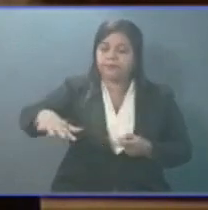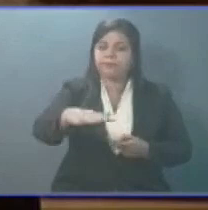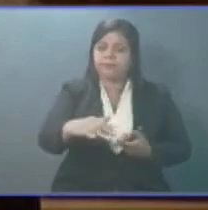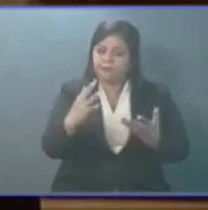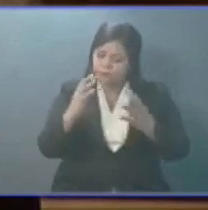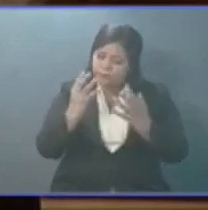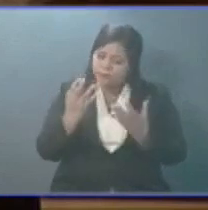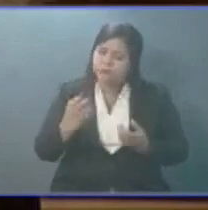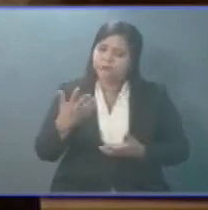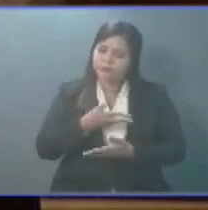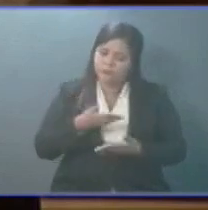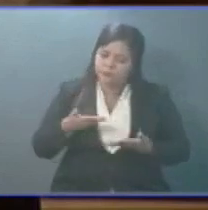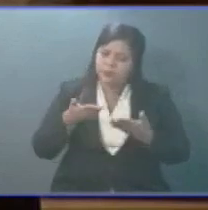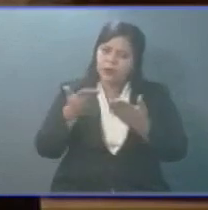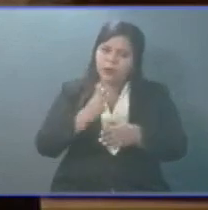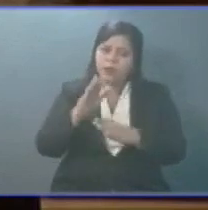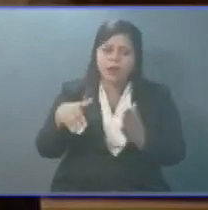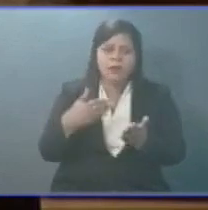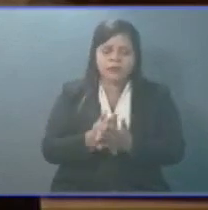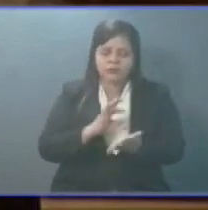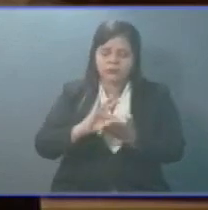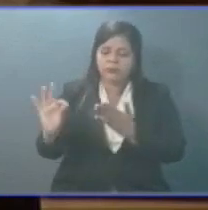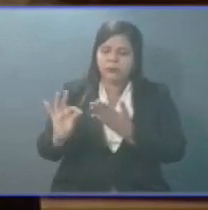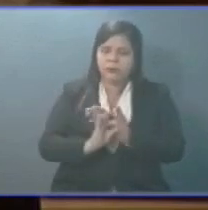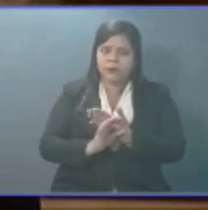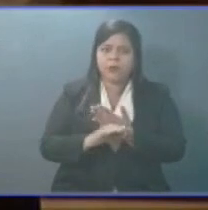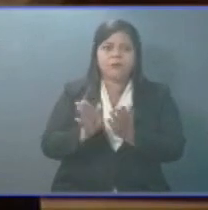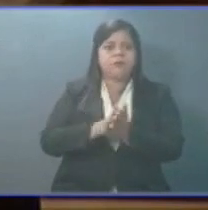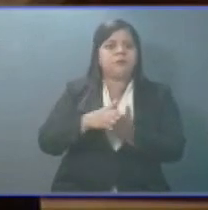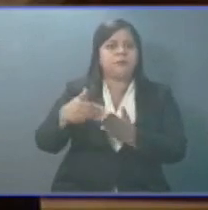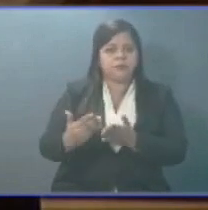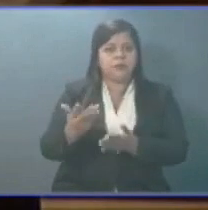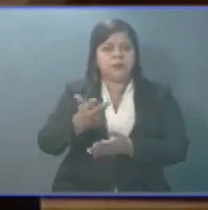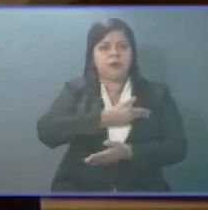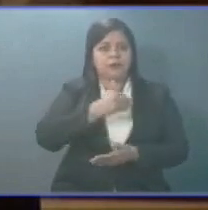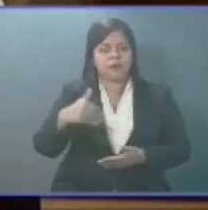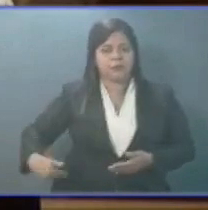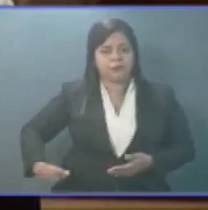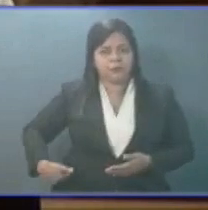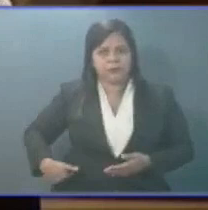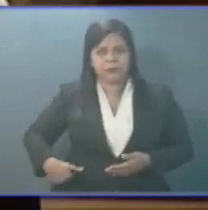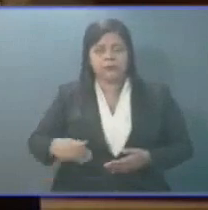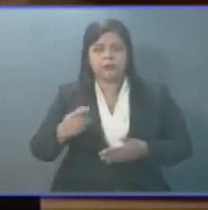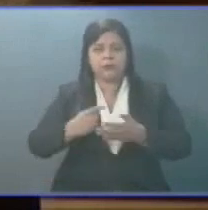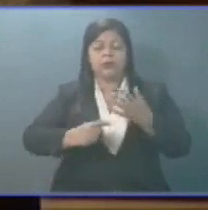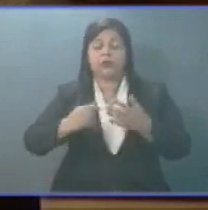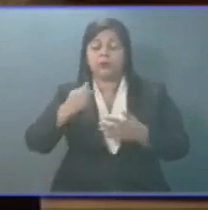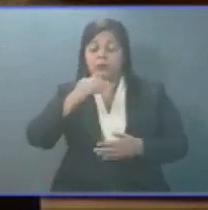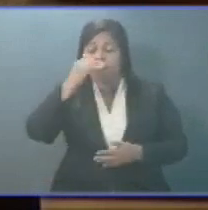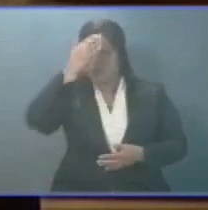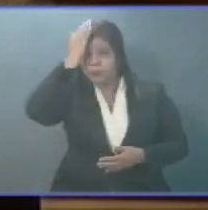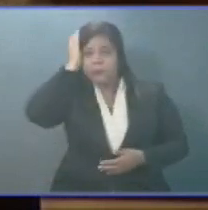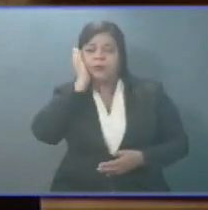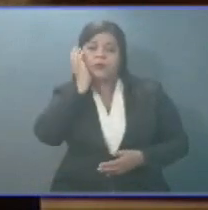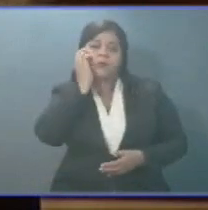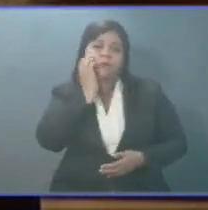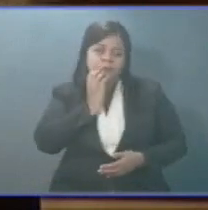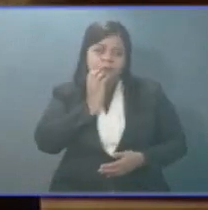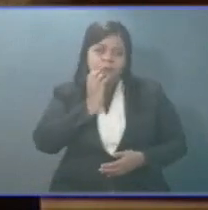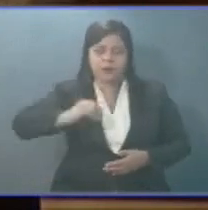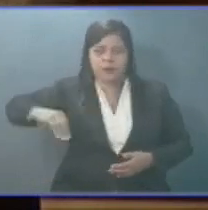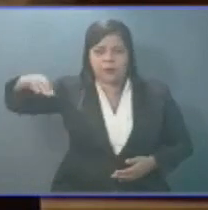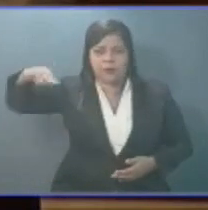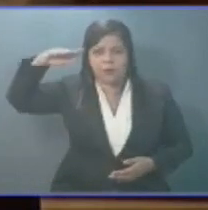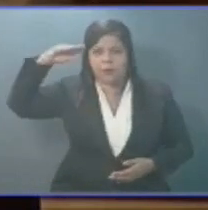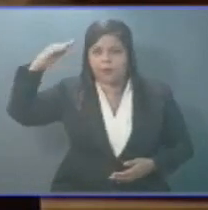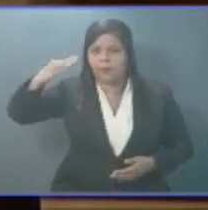contribuir en todos los planes y proyectos que lidera nuestro presidente constitucional de la república y comandante general